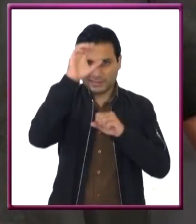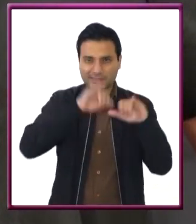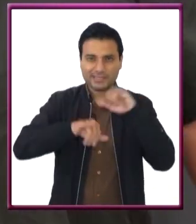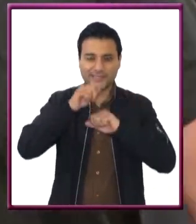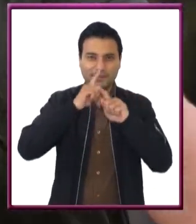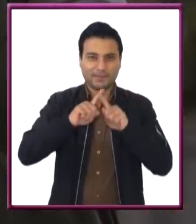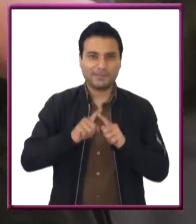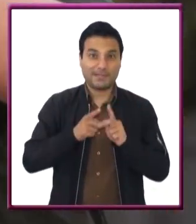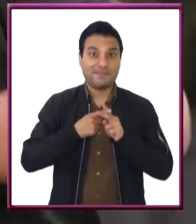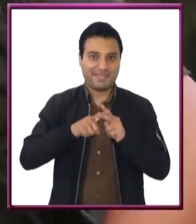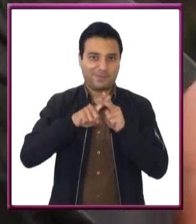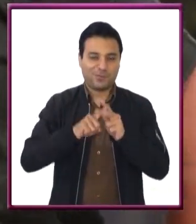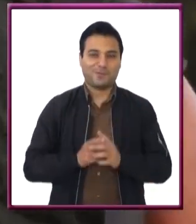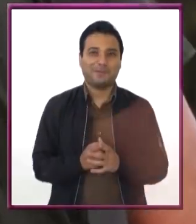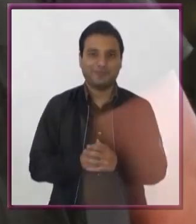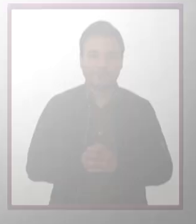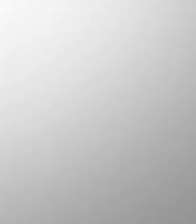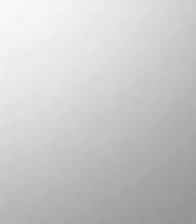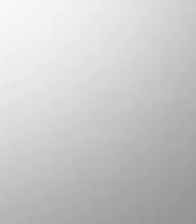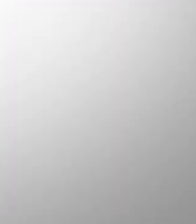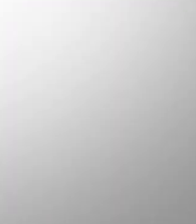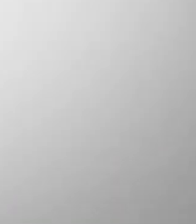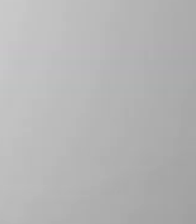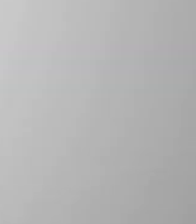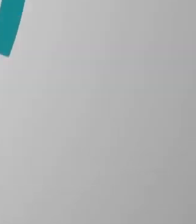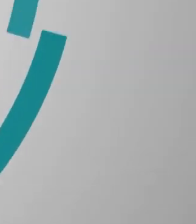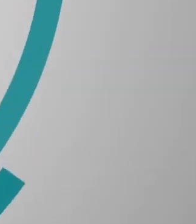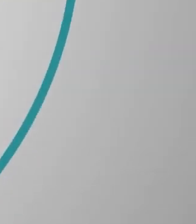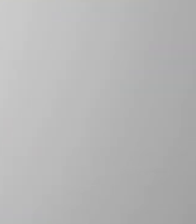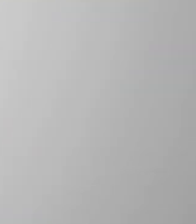ciencia. ¡Comenzamos!